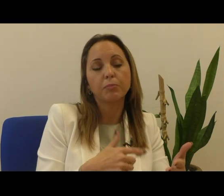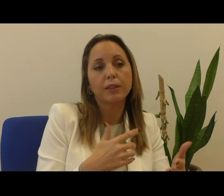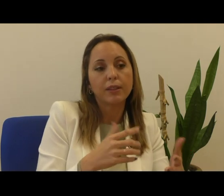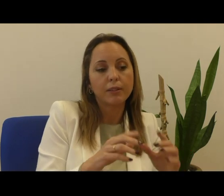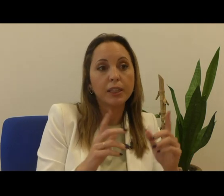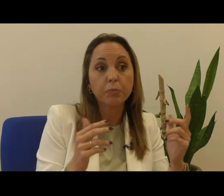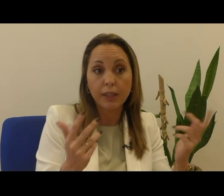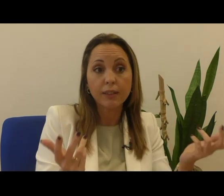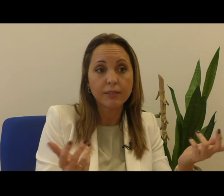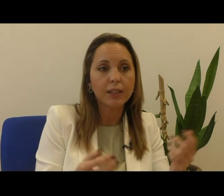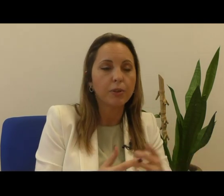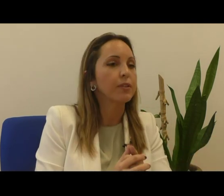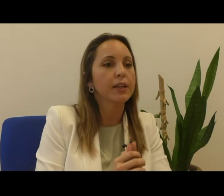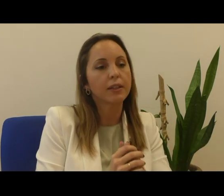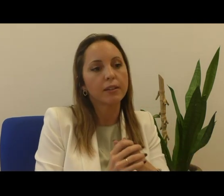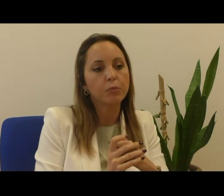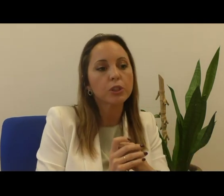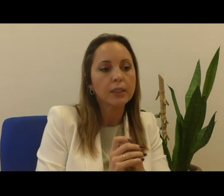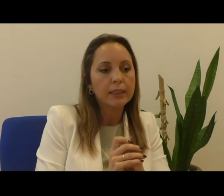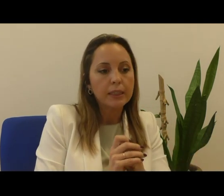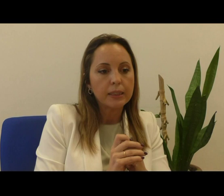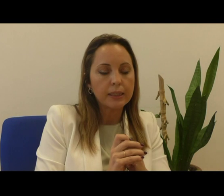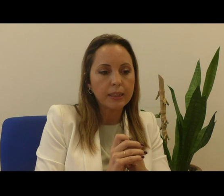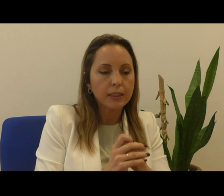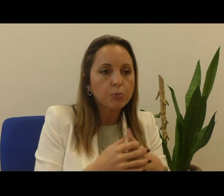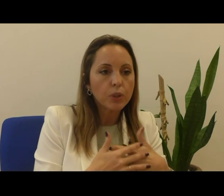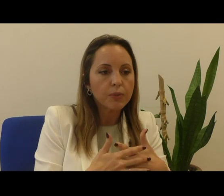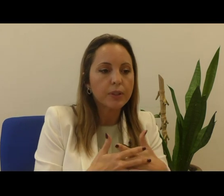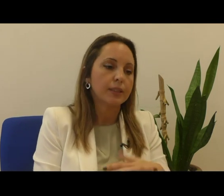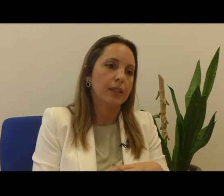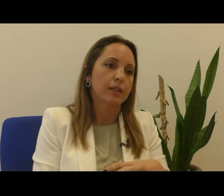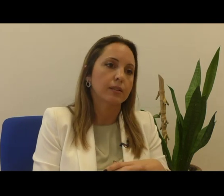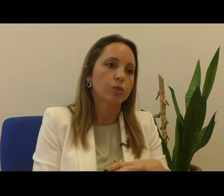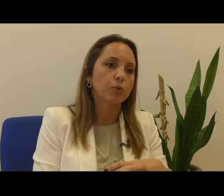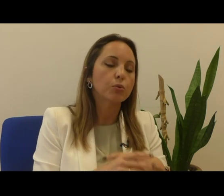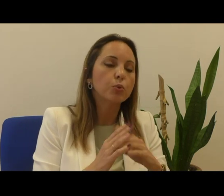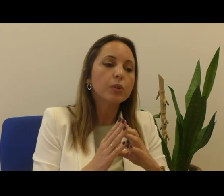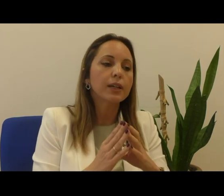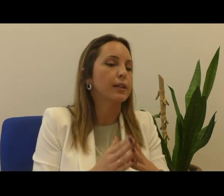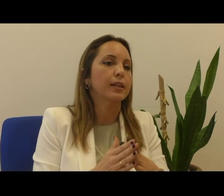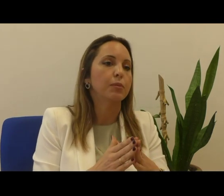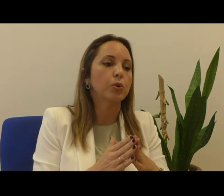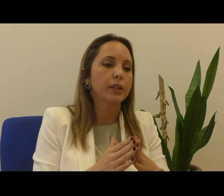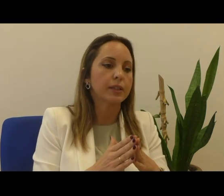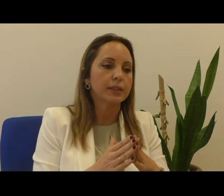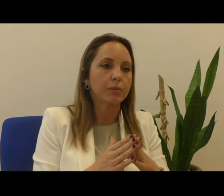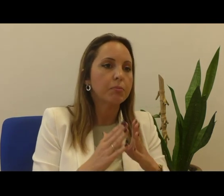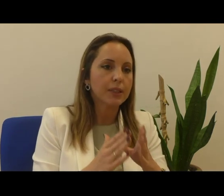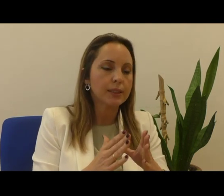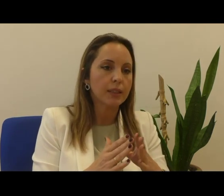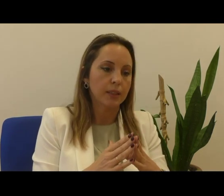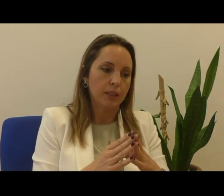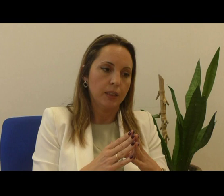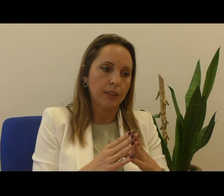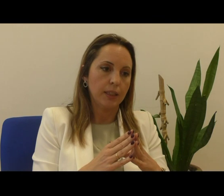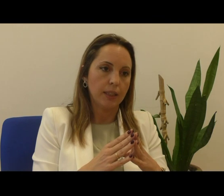forma una especie de espiral de la violencia que decimos, del que es muy difícil salir. Es como un túnel en el que la mujer se ve